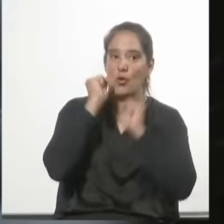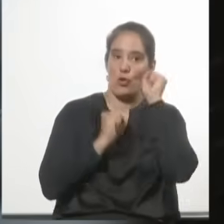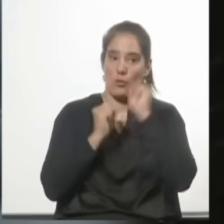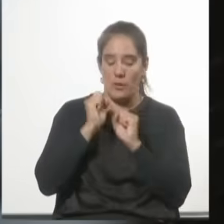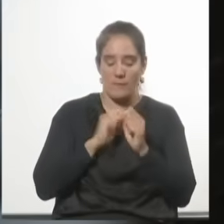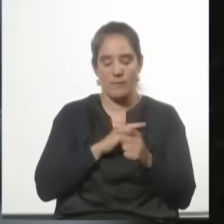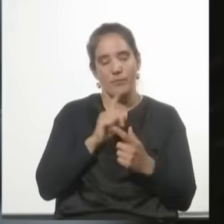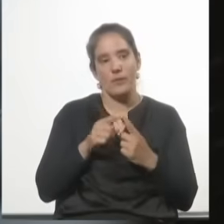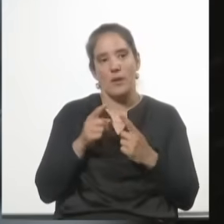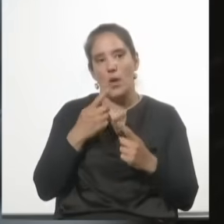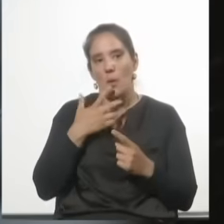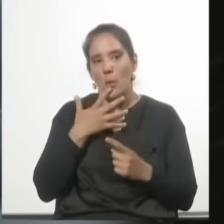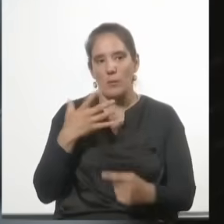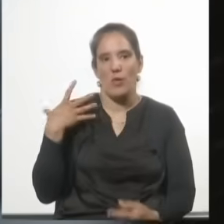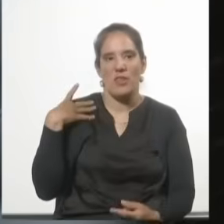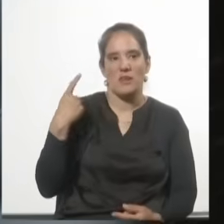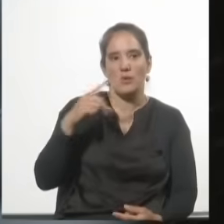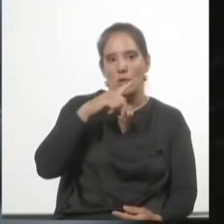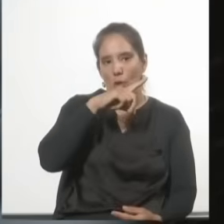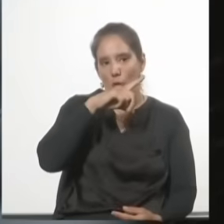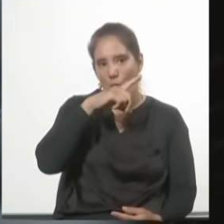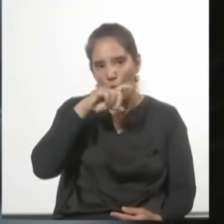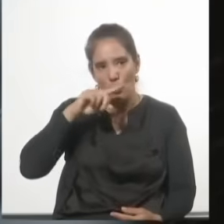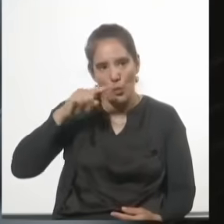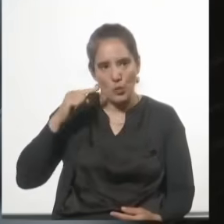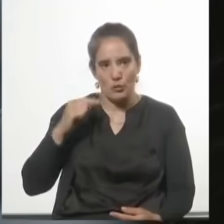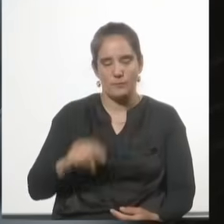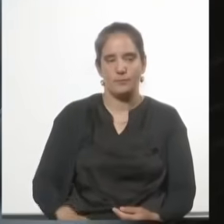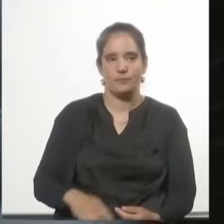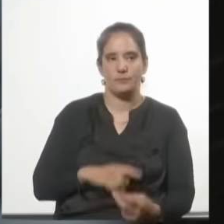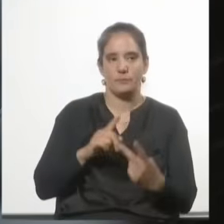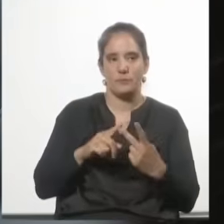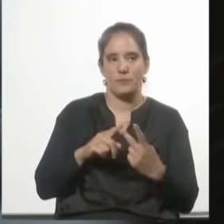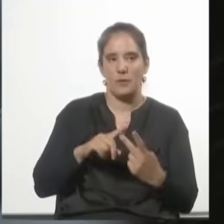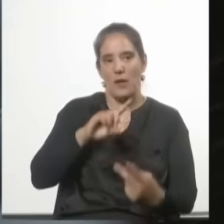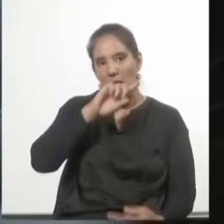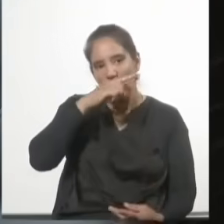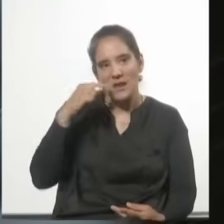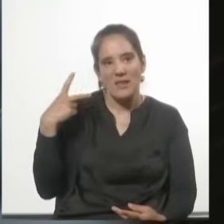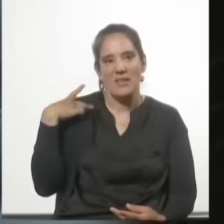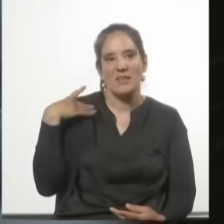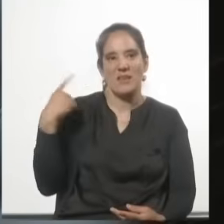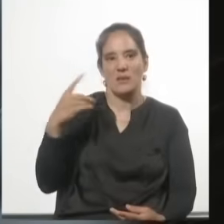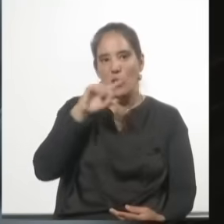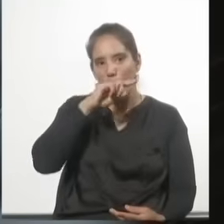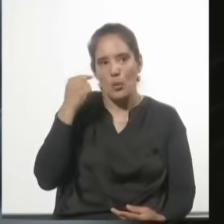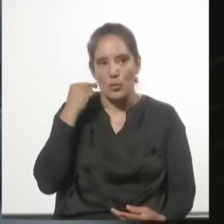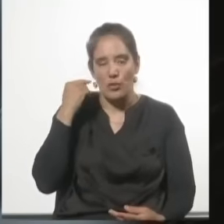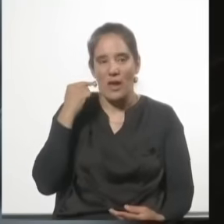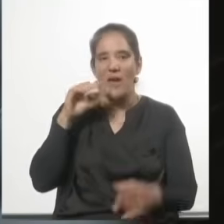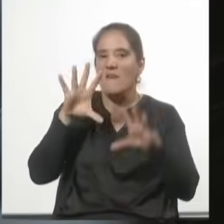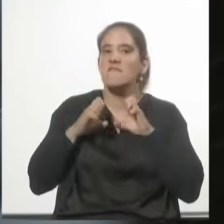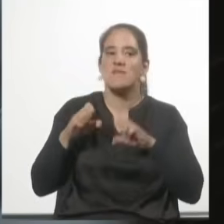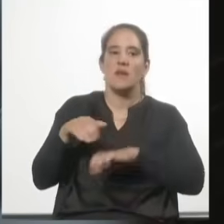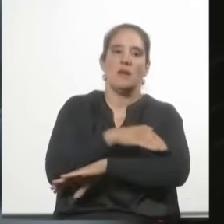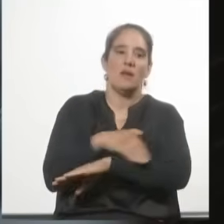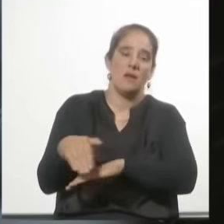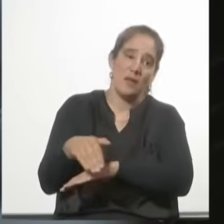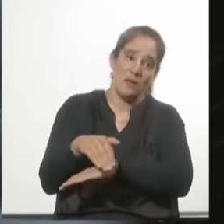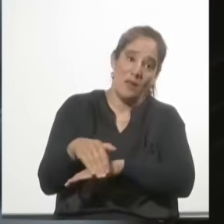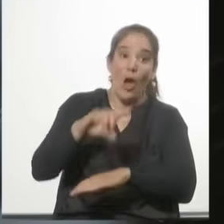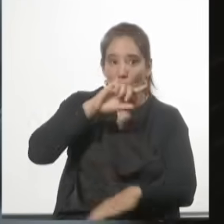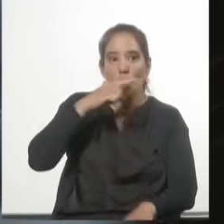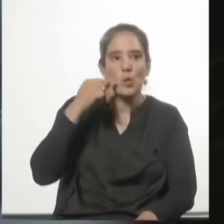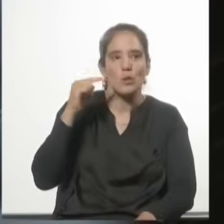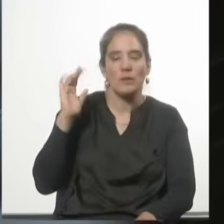Director ruso con domicilio en Rusia,